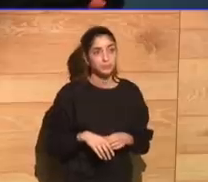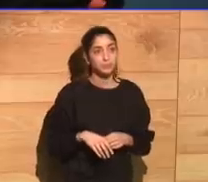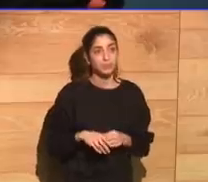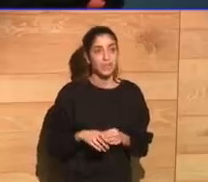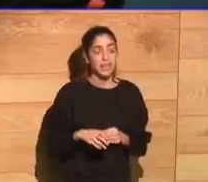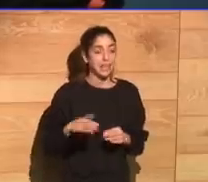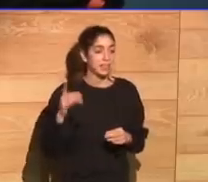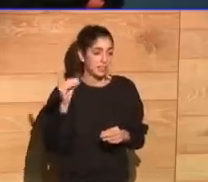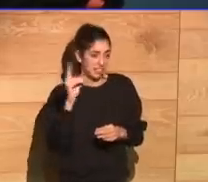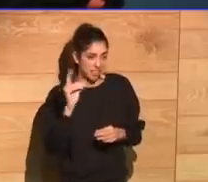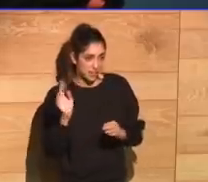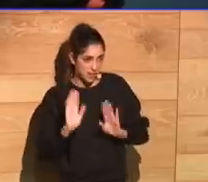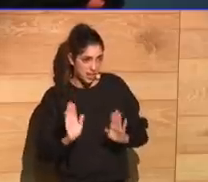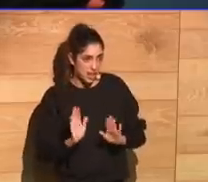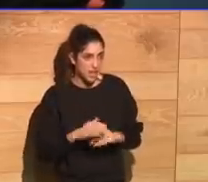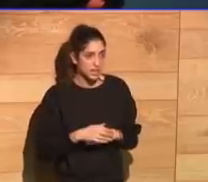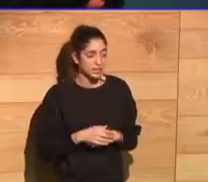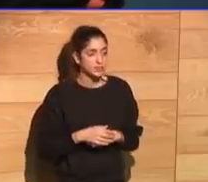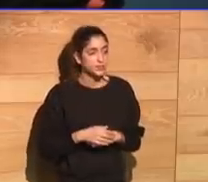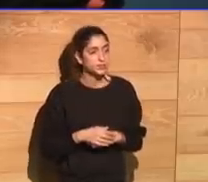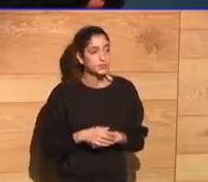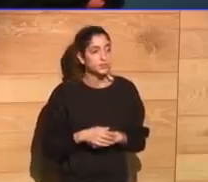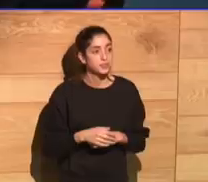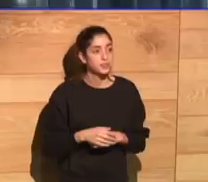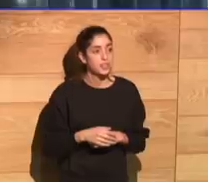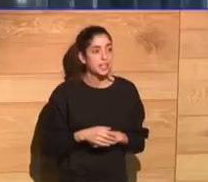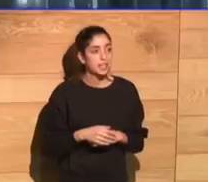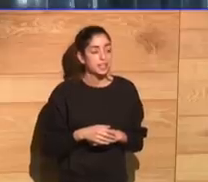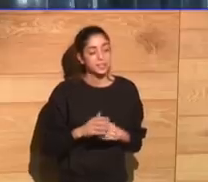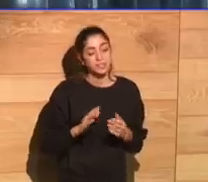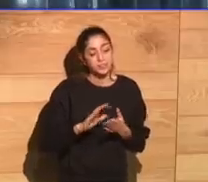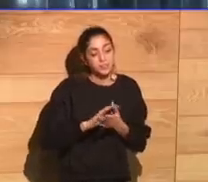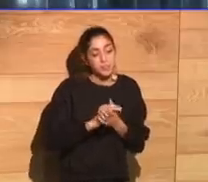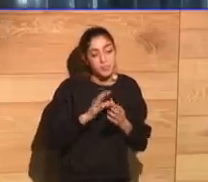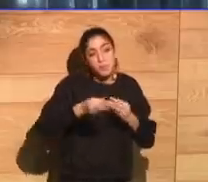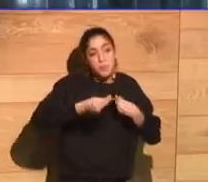Pro. Pero no. Traeme unos bagels. Masa madre no quita.